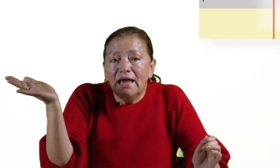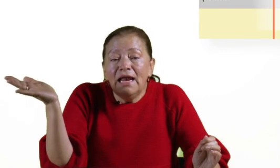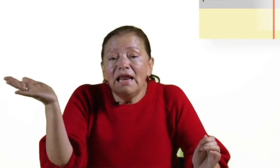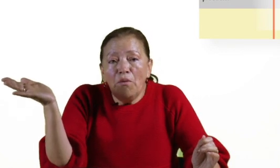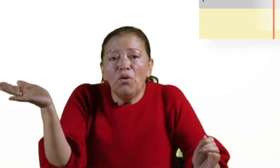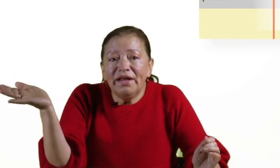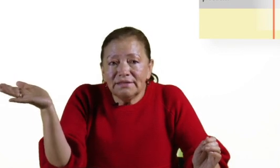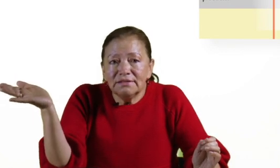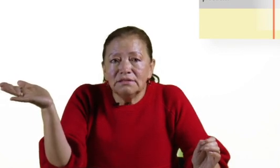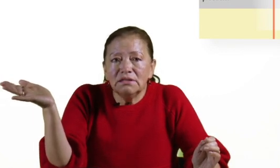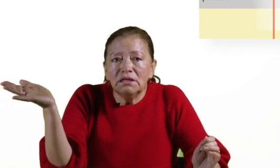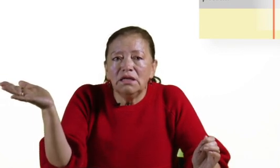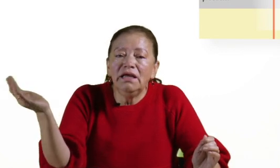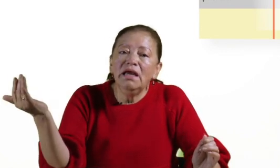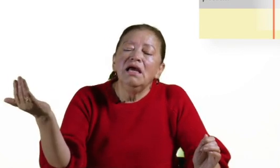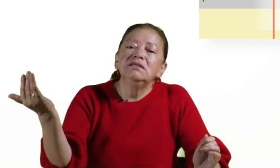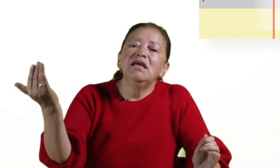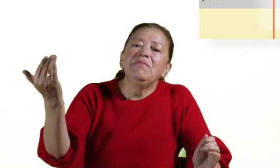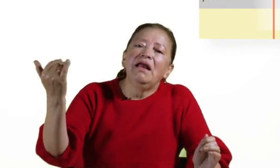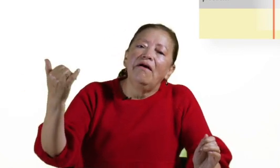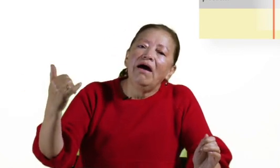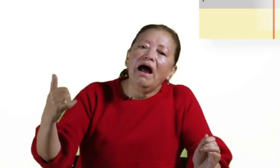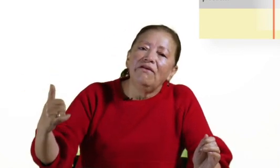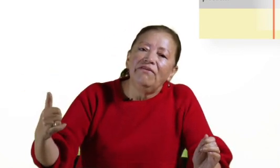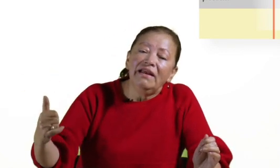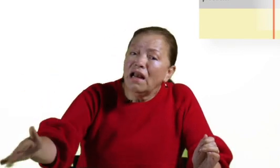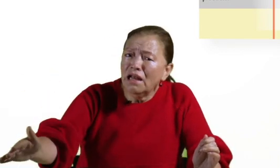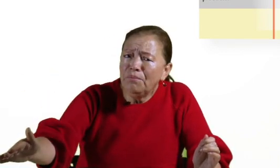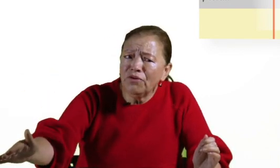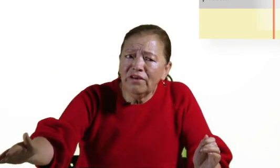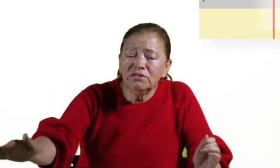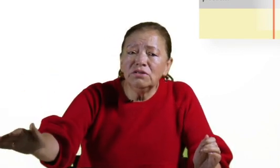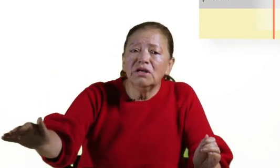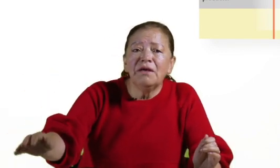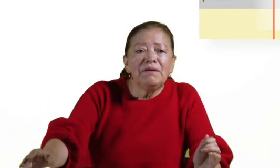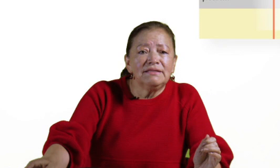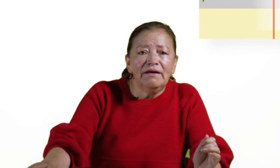determinadas labores, y se miraba al final